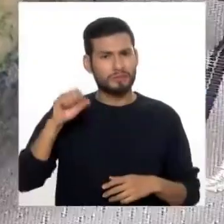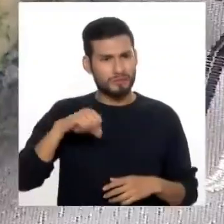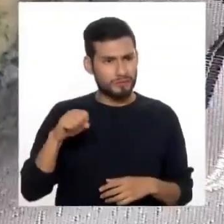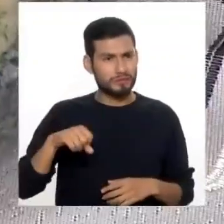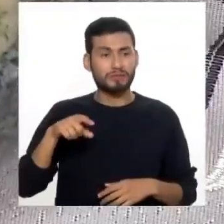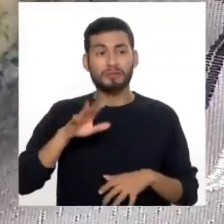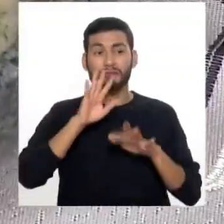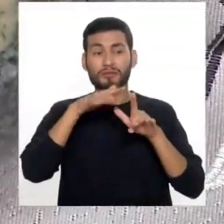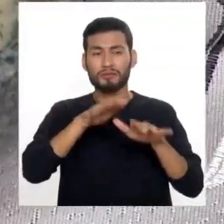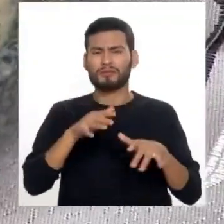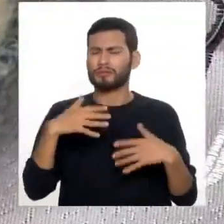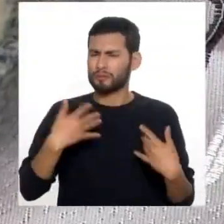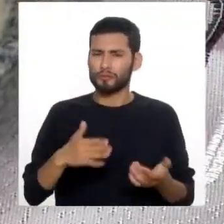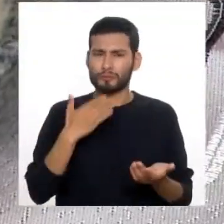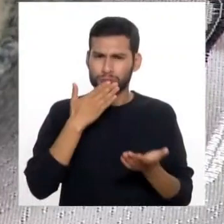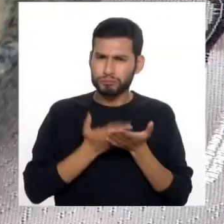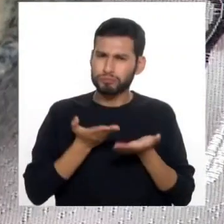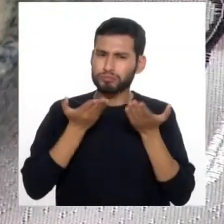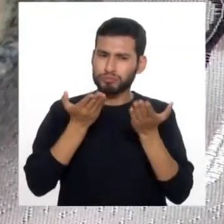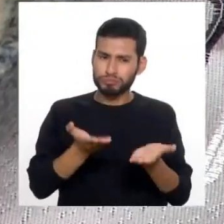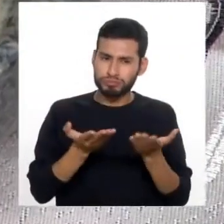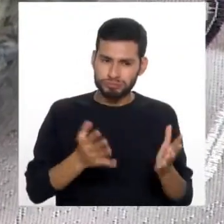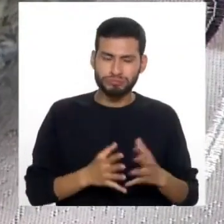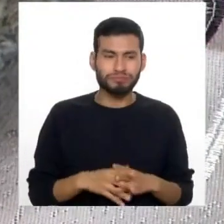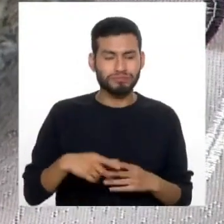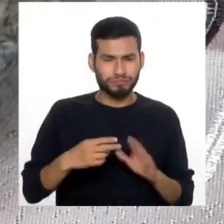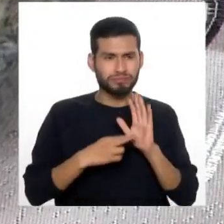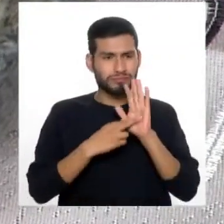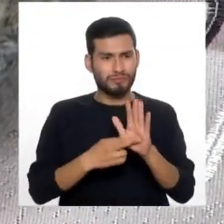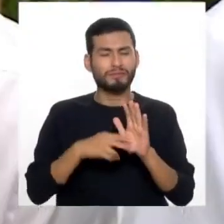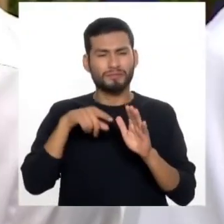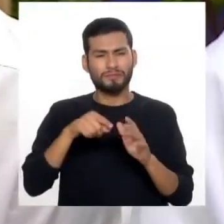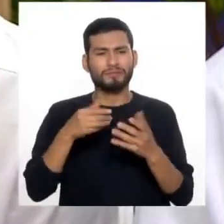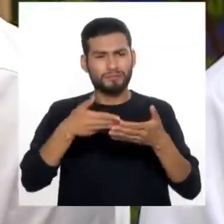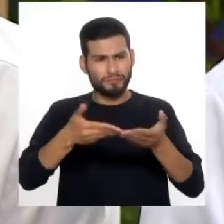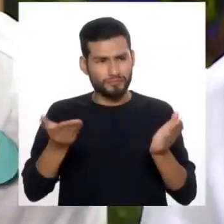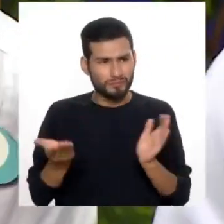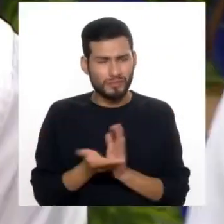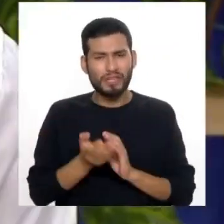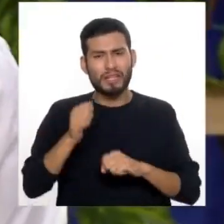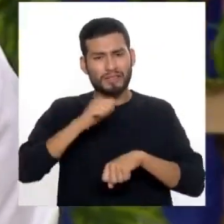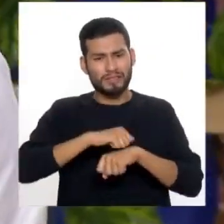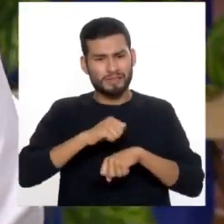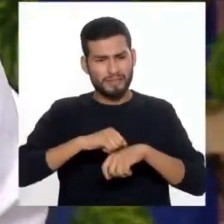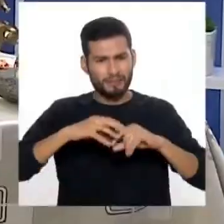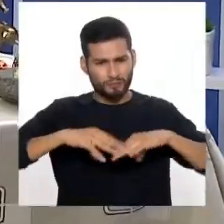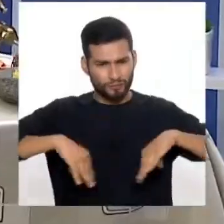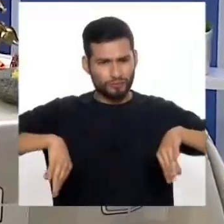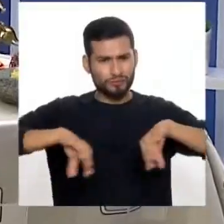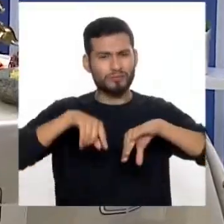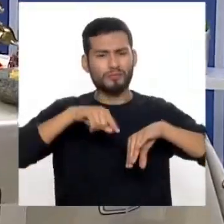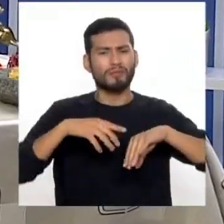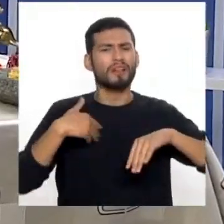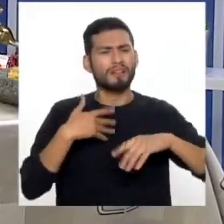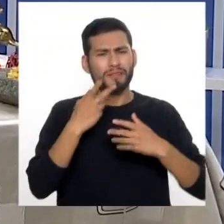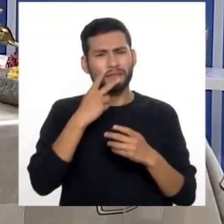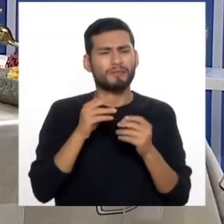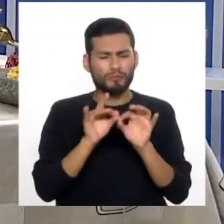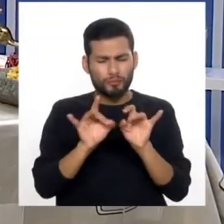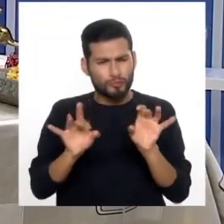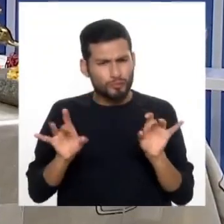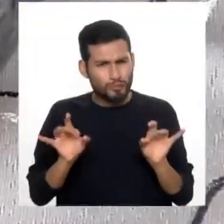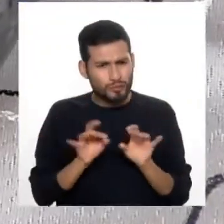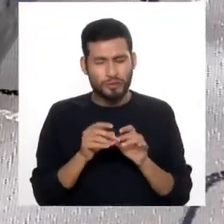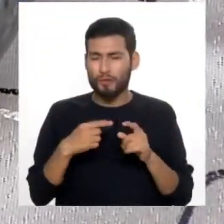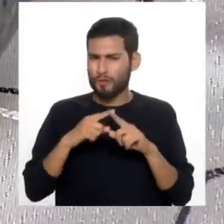nuestro mar peruano es muy generoso y como tal lo representamos en un plato de piedra con una mezcla de productos marinos. La variedad